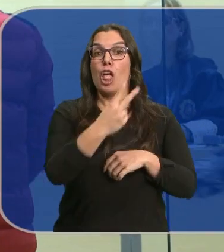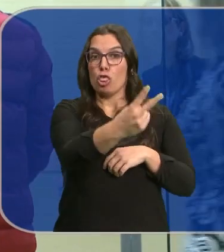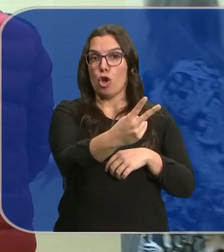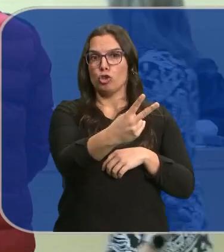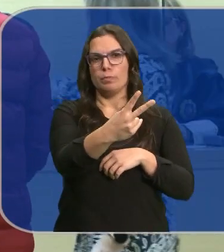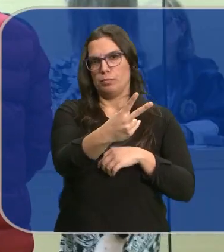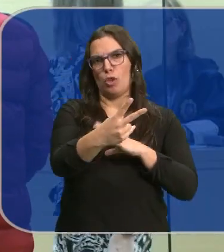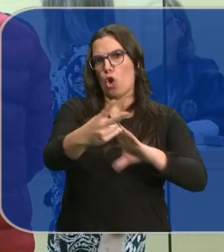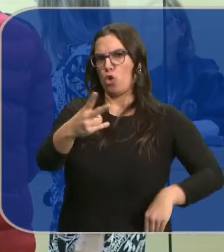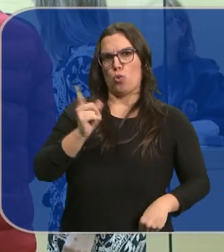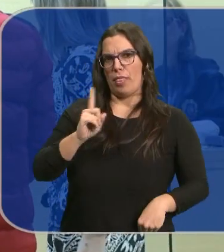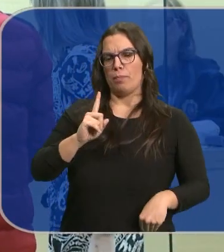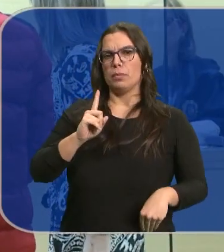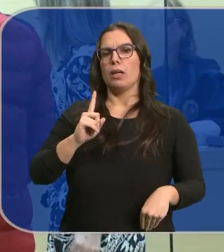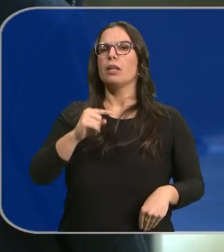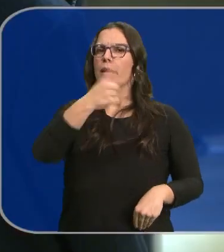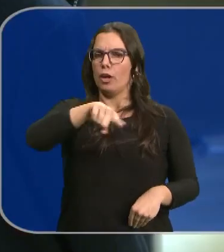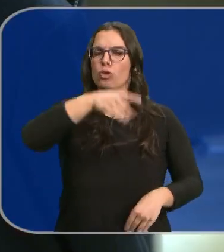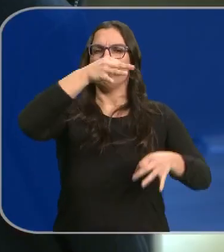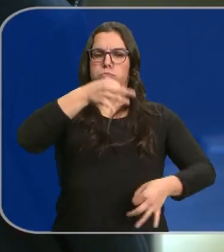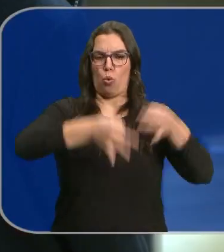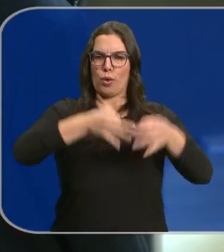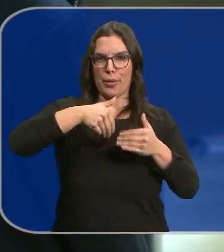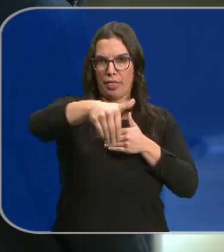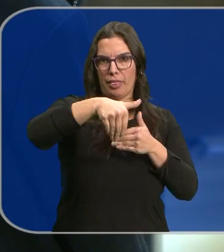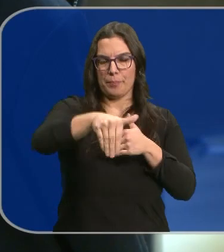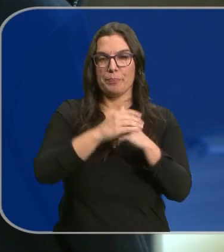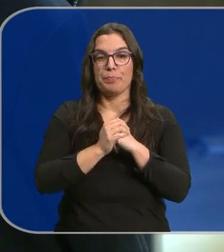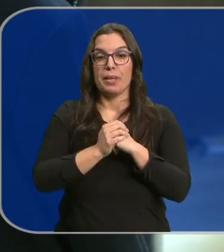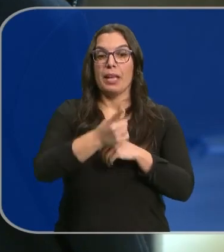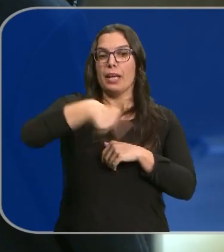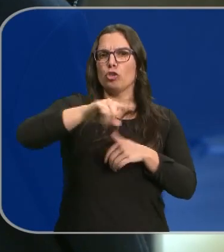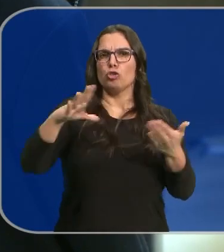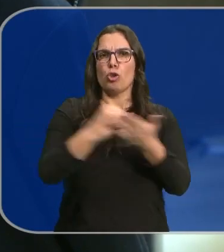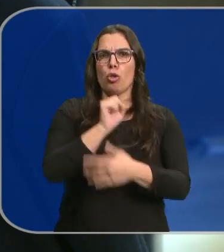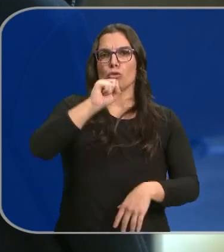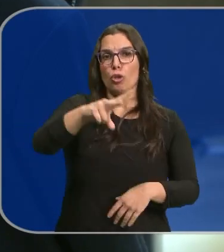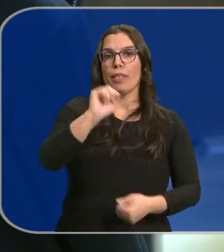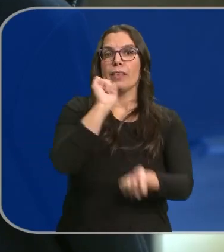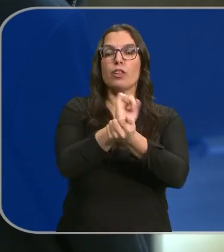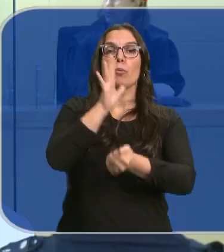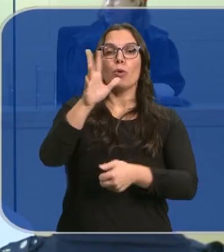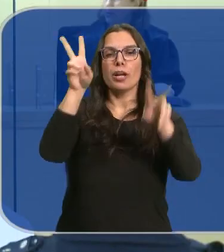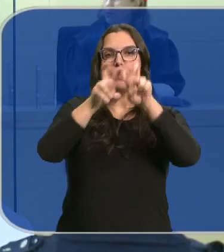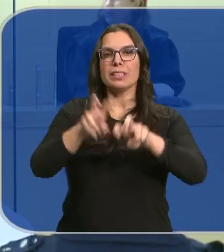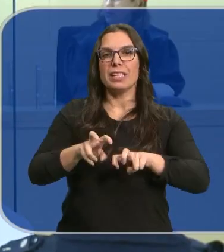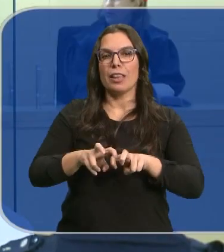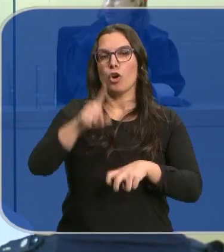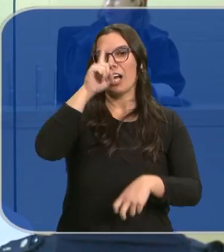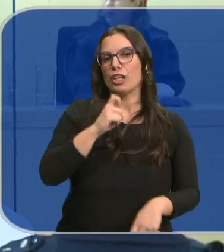que no han aceptado ese acuerdo y que serán juzgados próximamente. Los 12 fueron detenidos en el marco de la Operación Pato